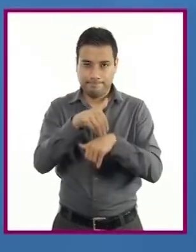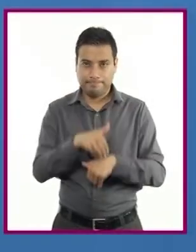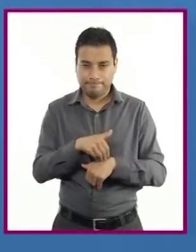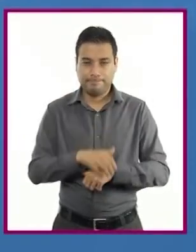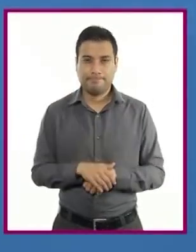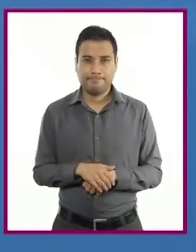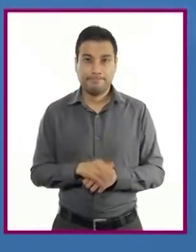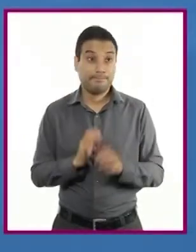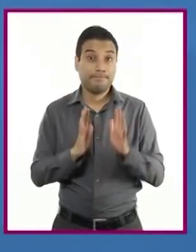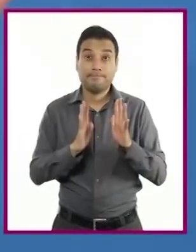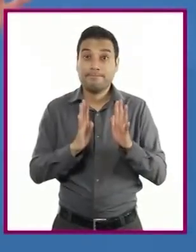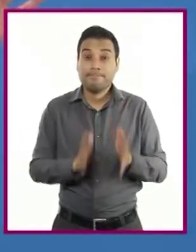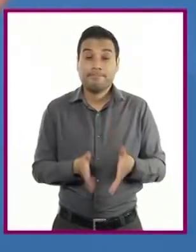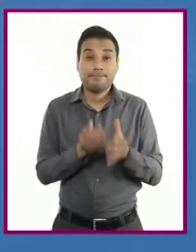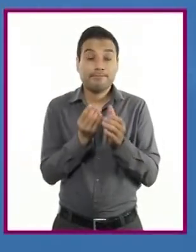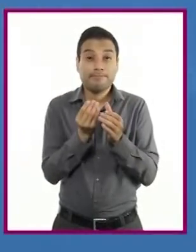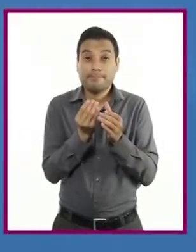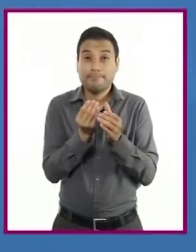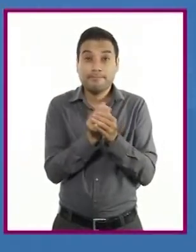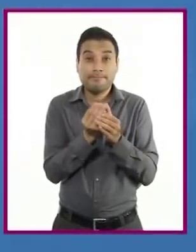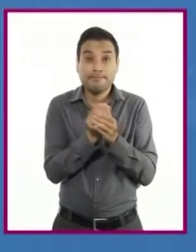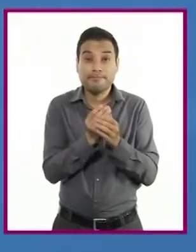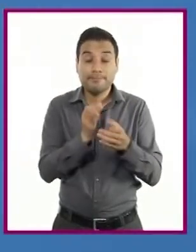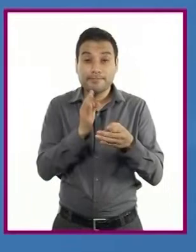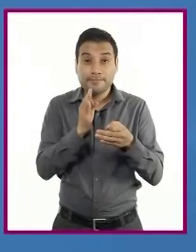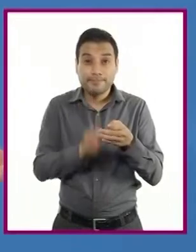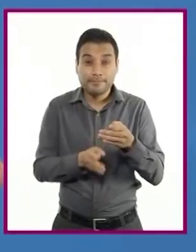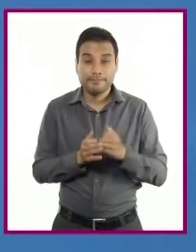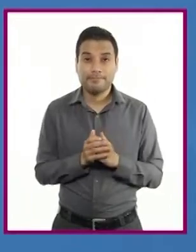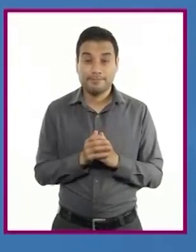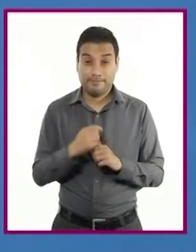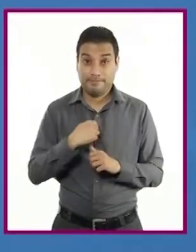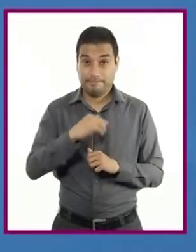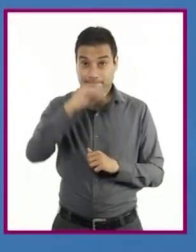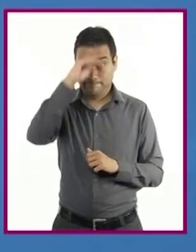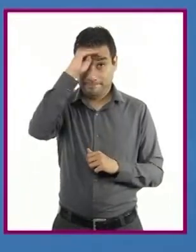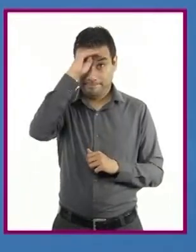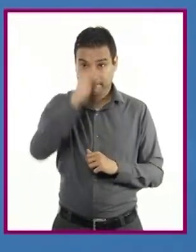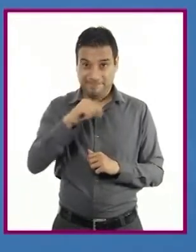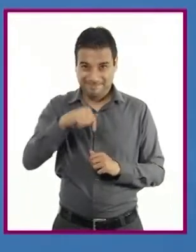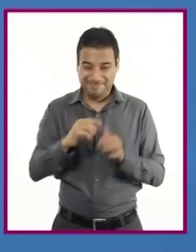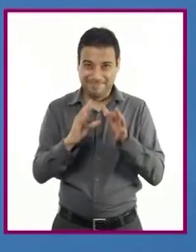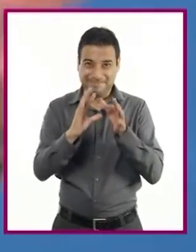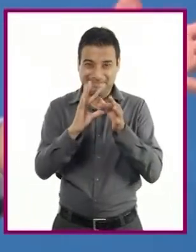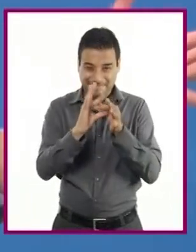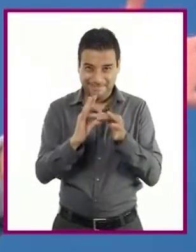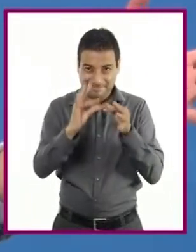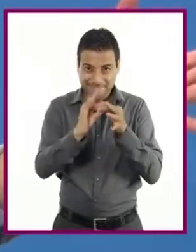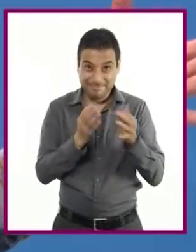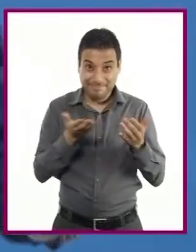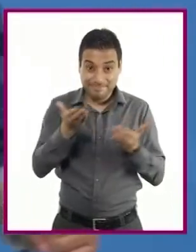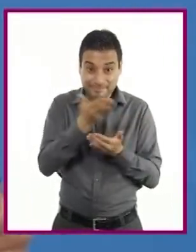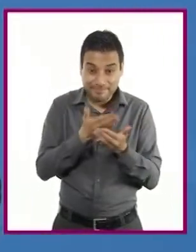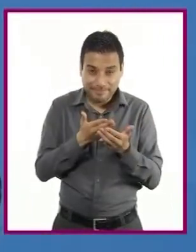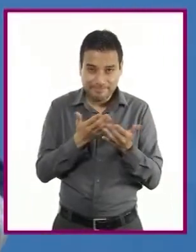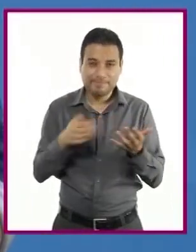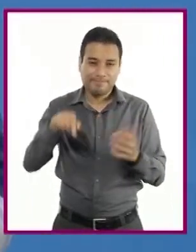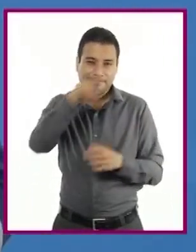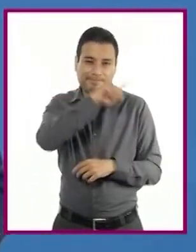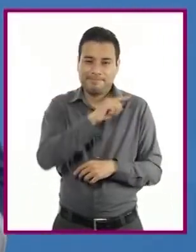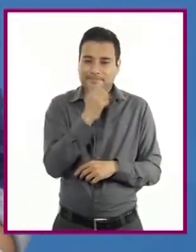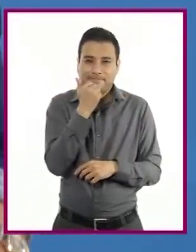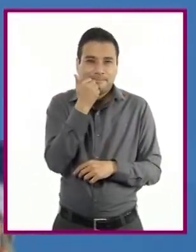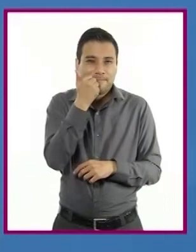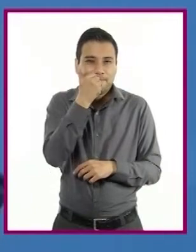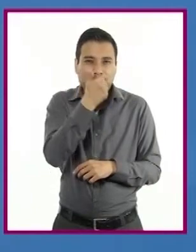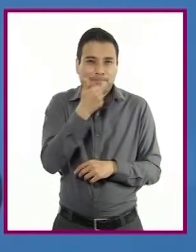Maestro, hemos llegado al final de esta sesión. Pienso que con la información que nos acaba de compartir, las y los alumnos que nos siguen